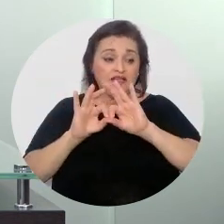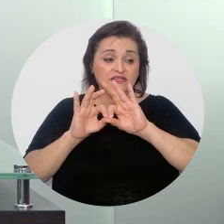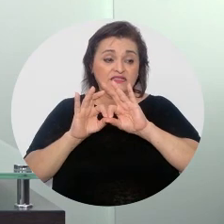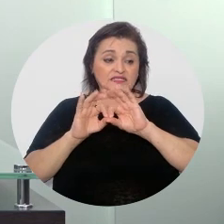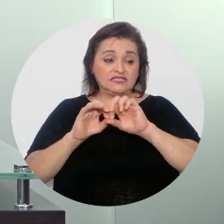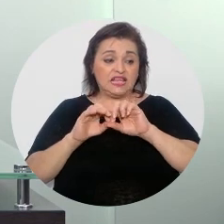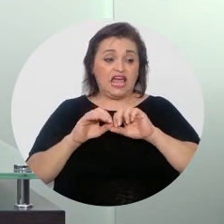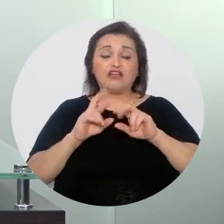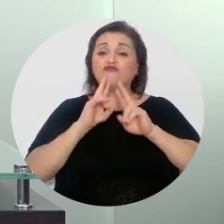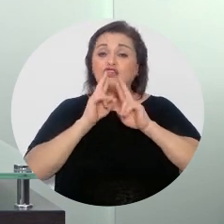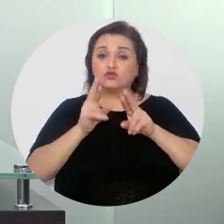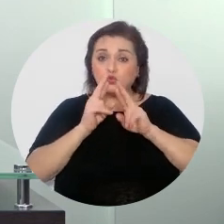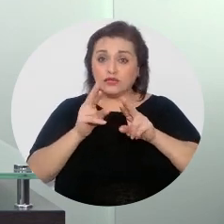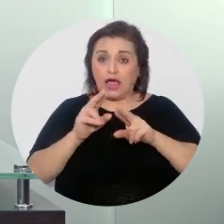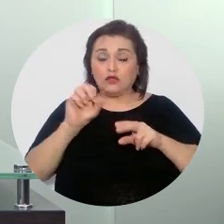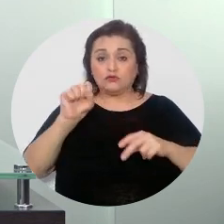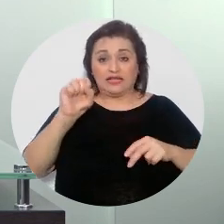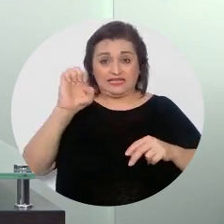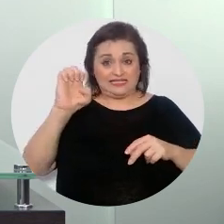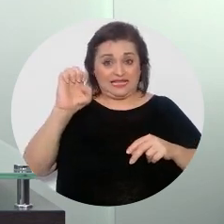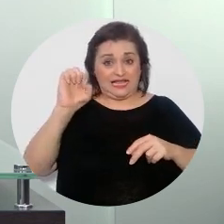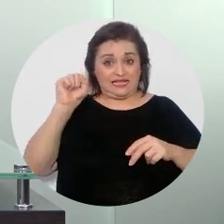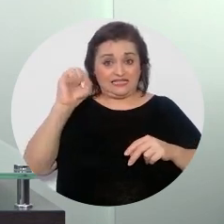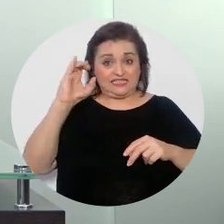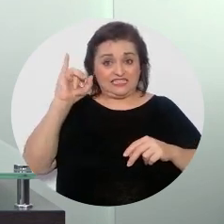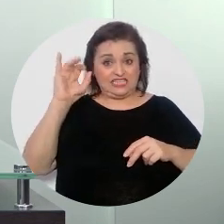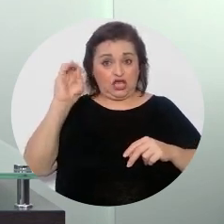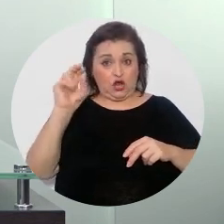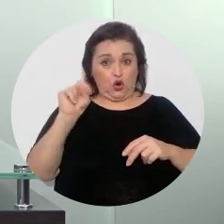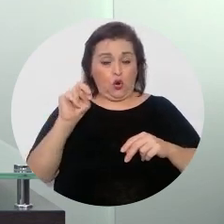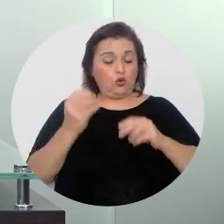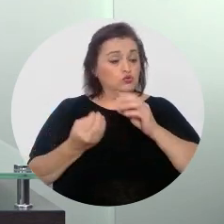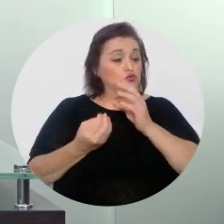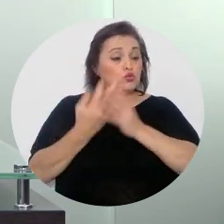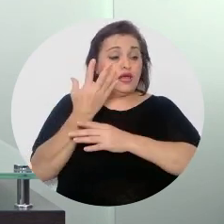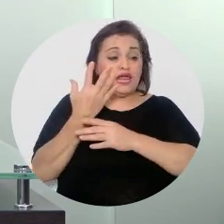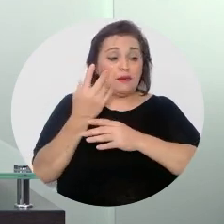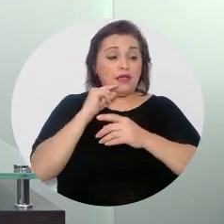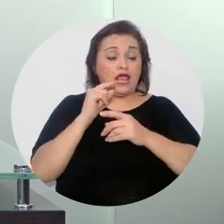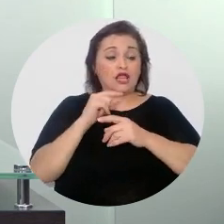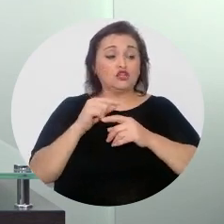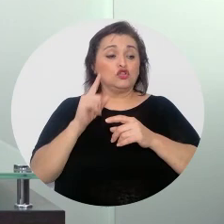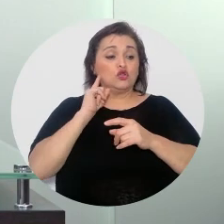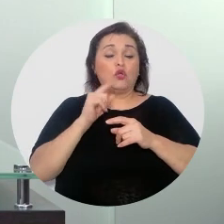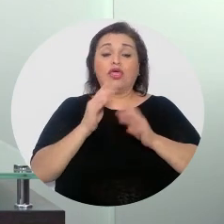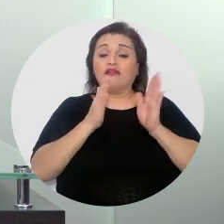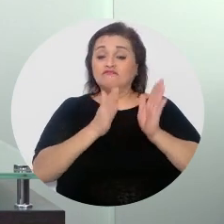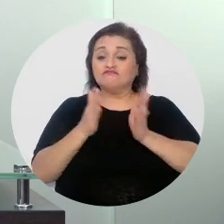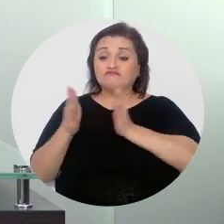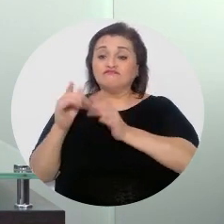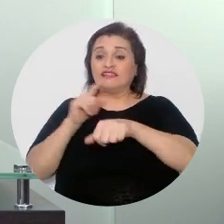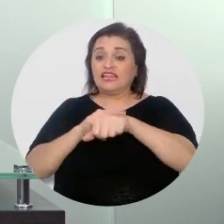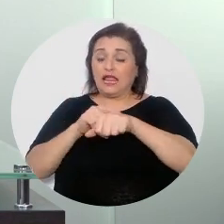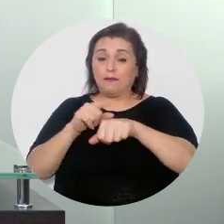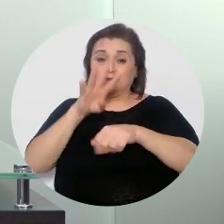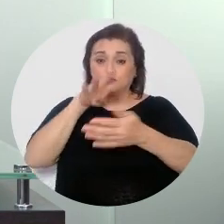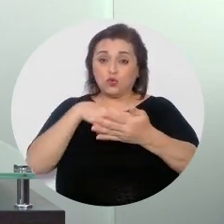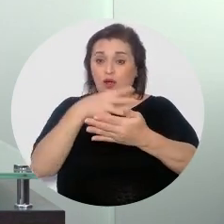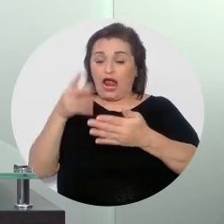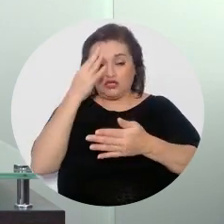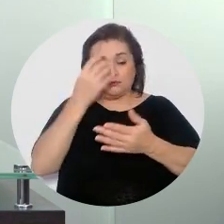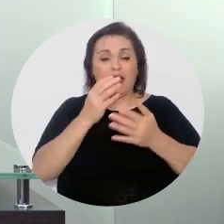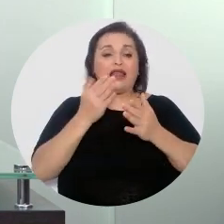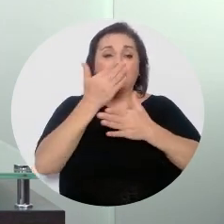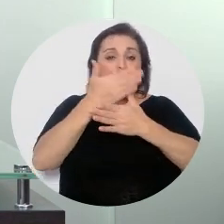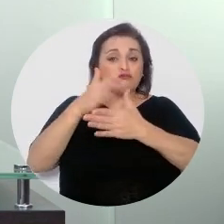la importancia de la eliminación de los certificados de sesión, entre otros asuntos, el surgimiento de franjas horarias para los